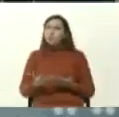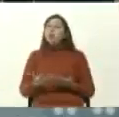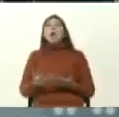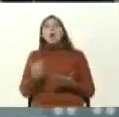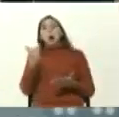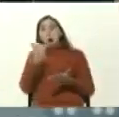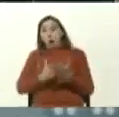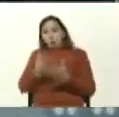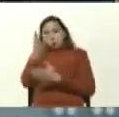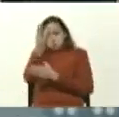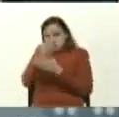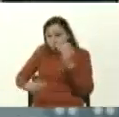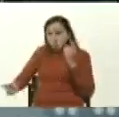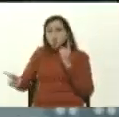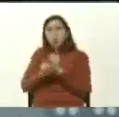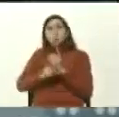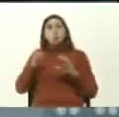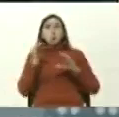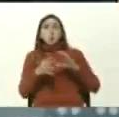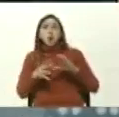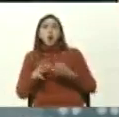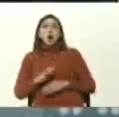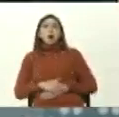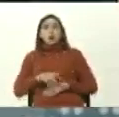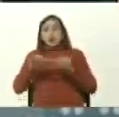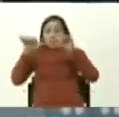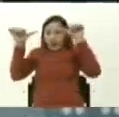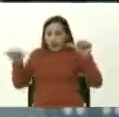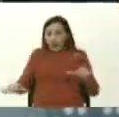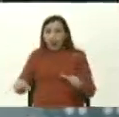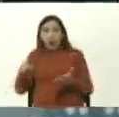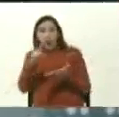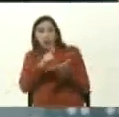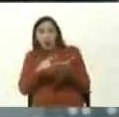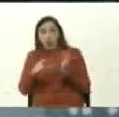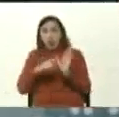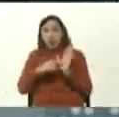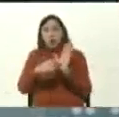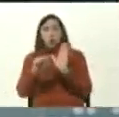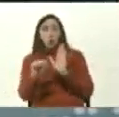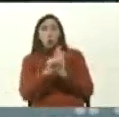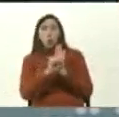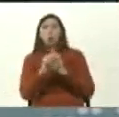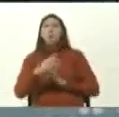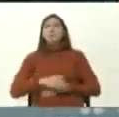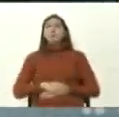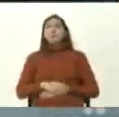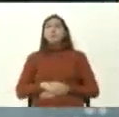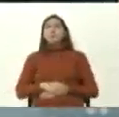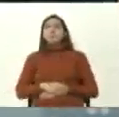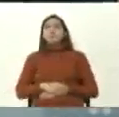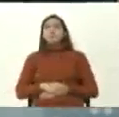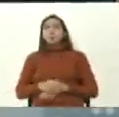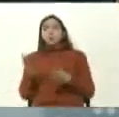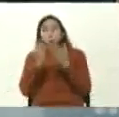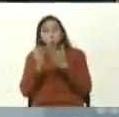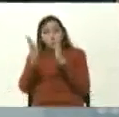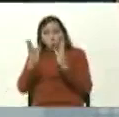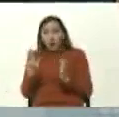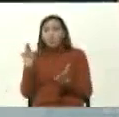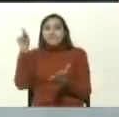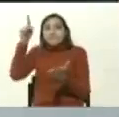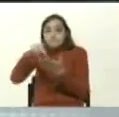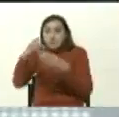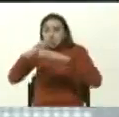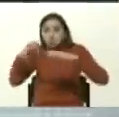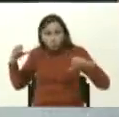aplicación del Sistema Patria que les va a permitir la lectura del B-Ticket, de tal manera que cuando nuestros estudiantes aborden la unidad